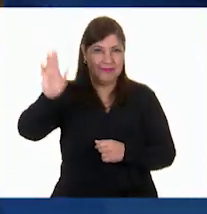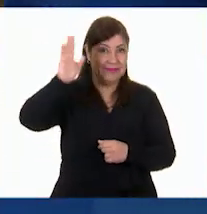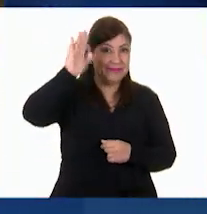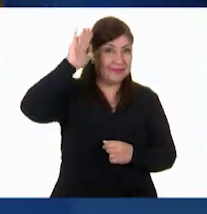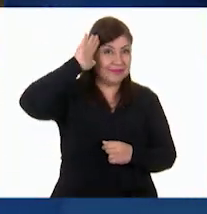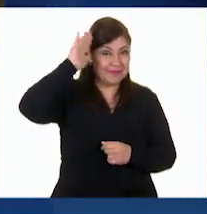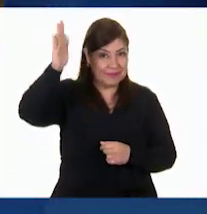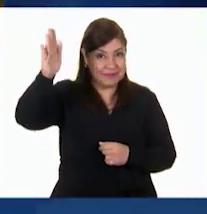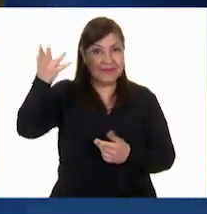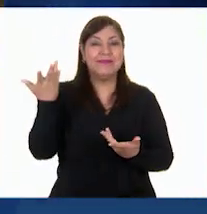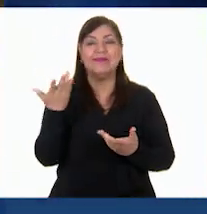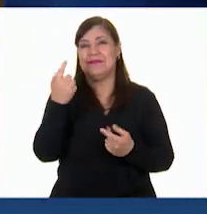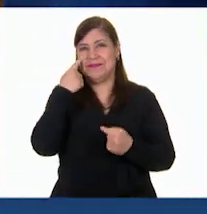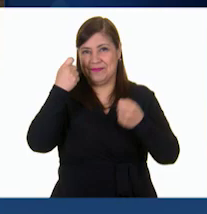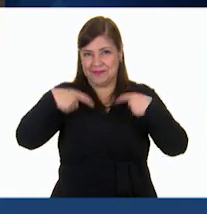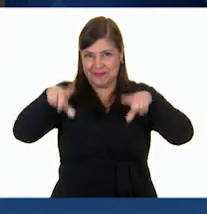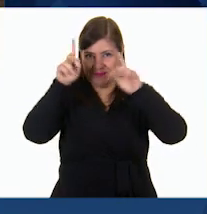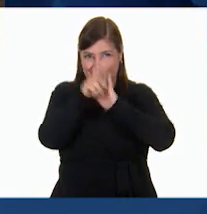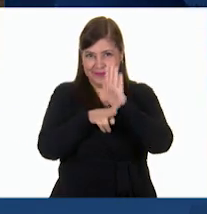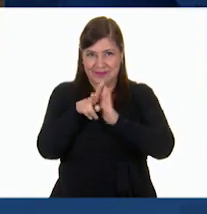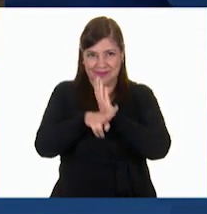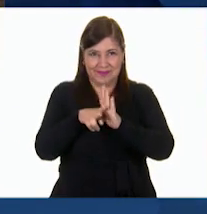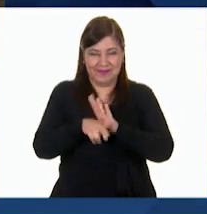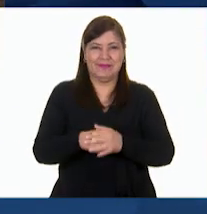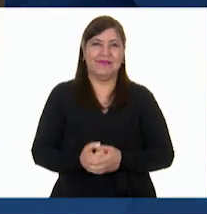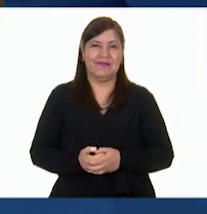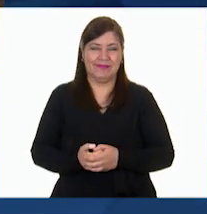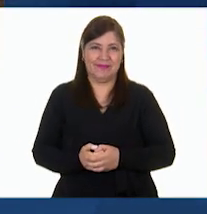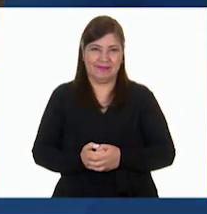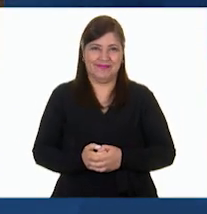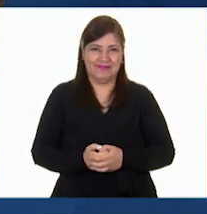¡Hola! Vamos a ver el siguiente video.